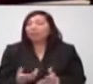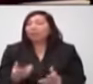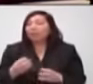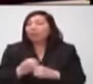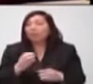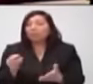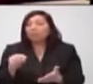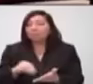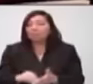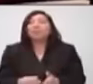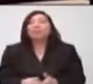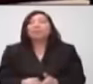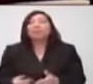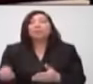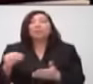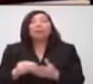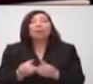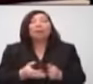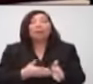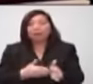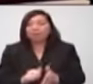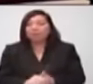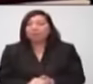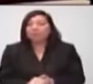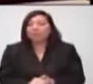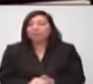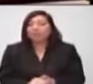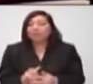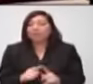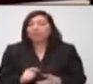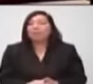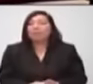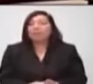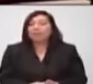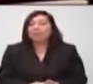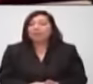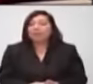buses troncales y alimentadores, es 524.